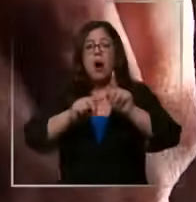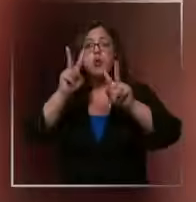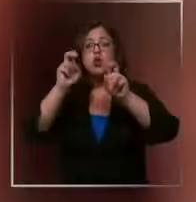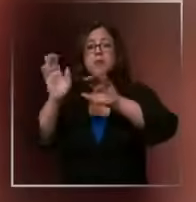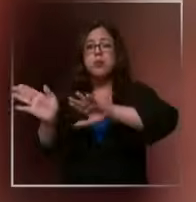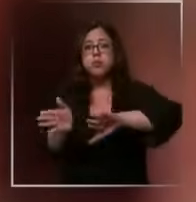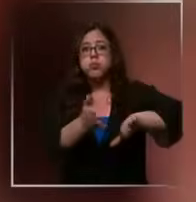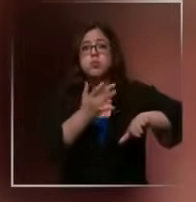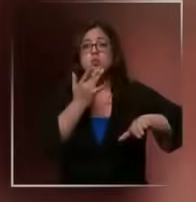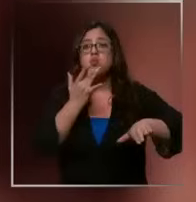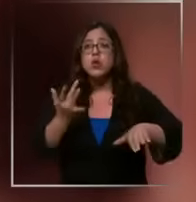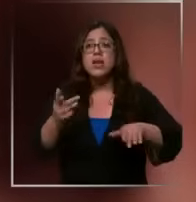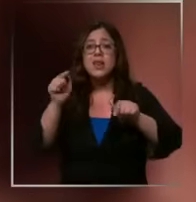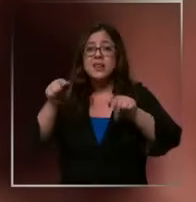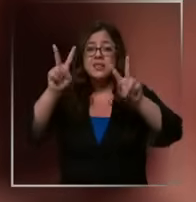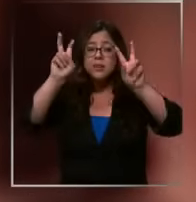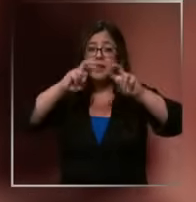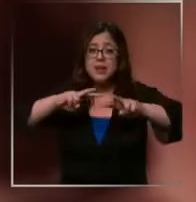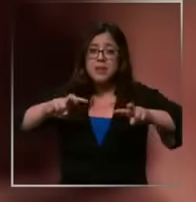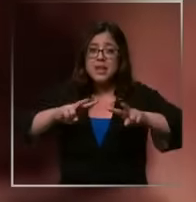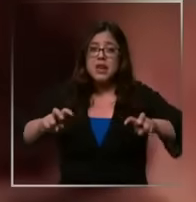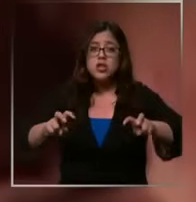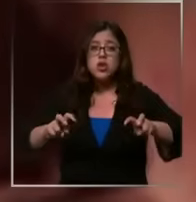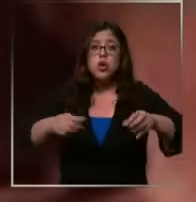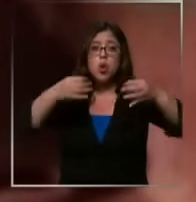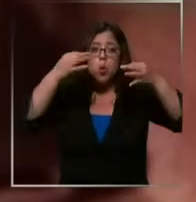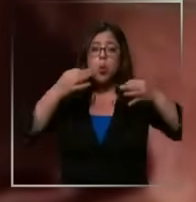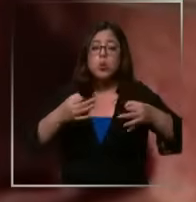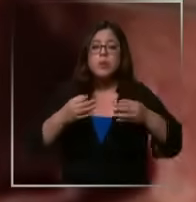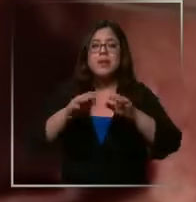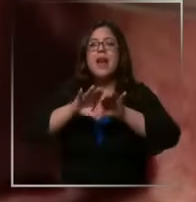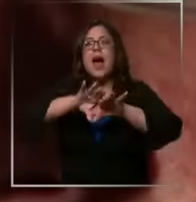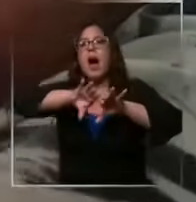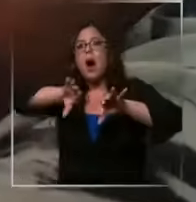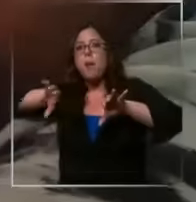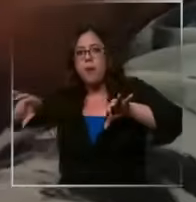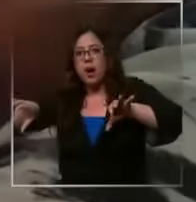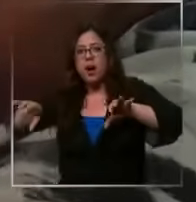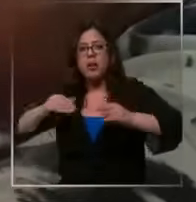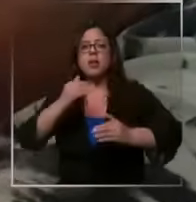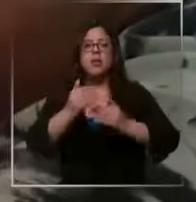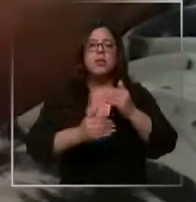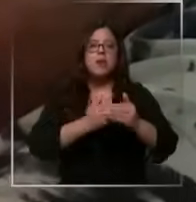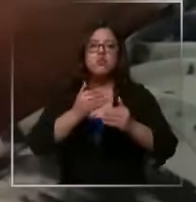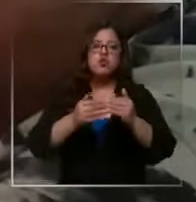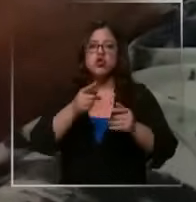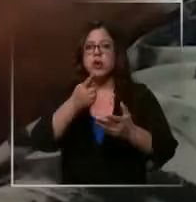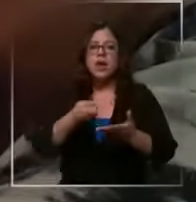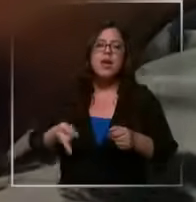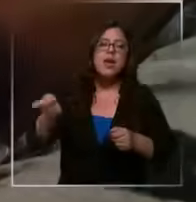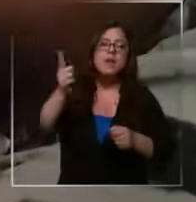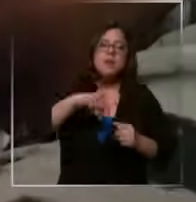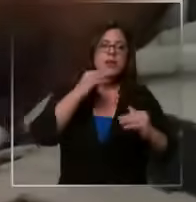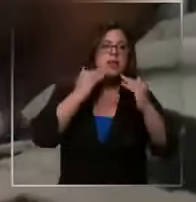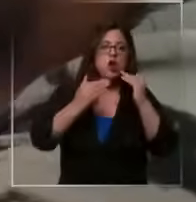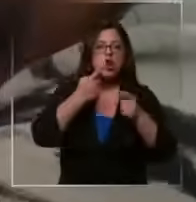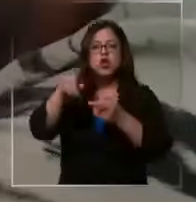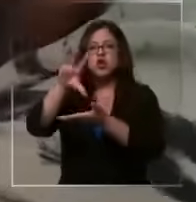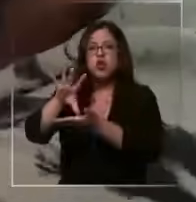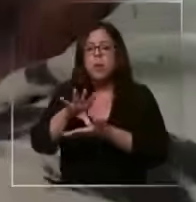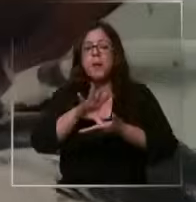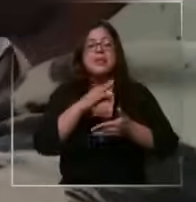porque además esas indagatorias van en una línea aparte e independiente del proceso de restitución internacional que